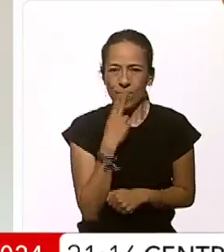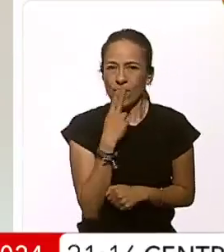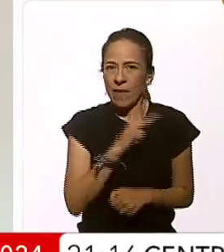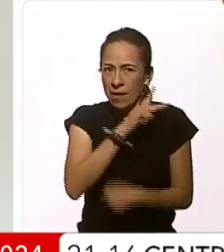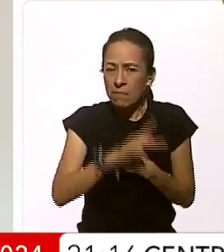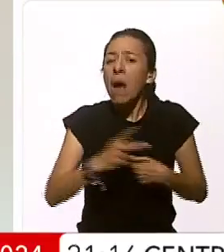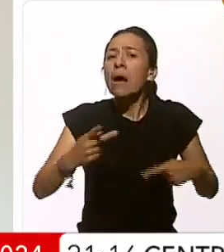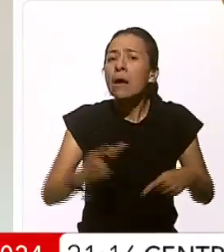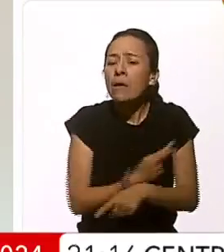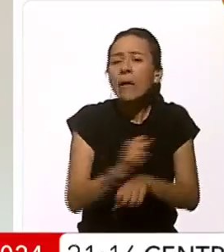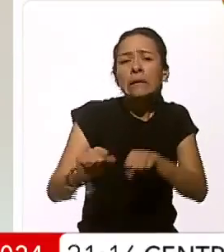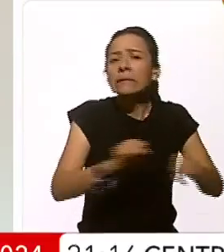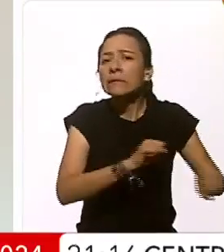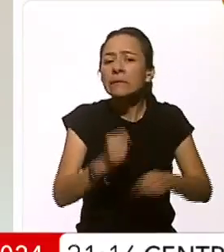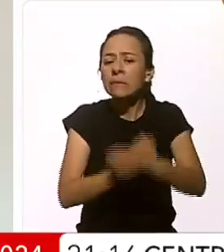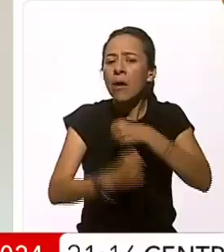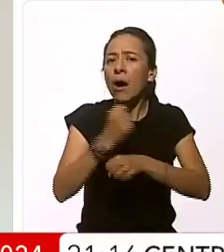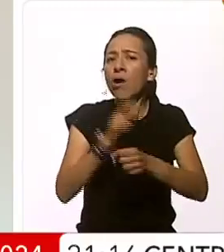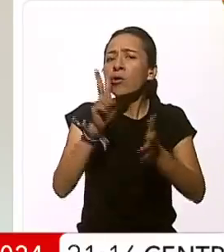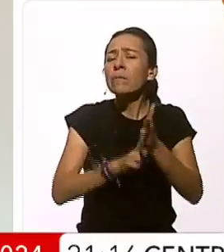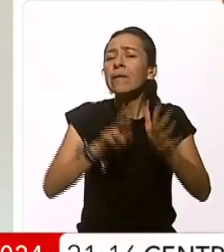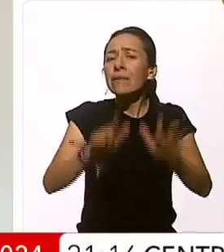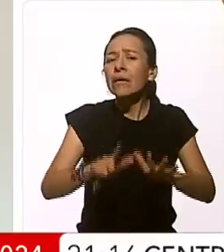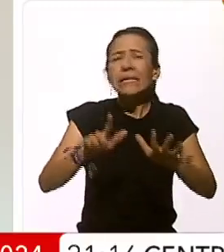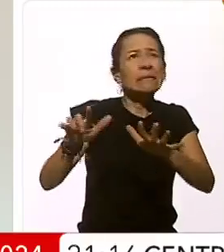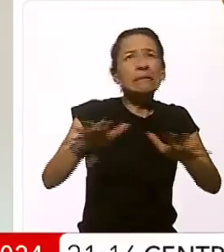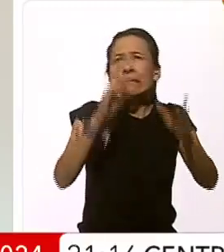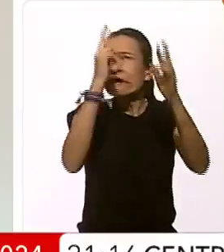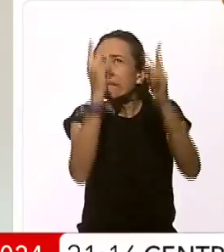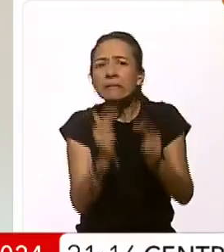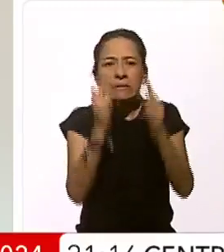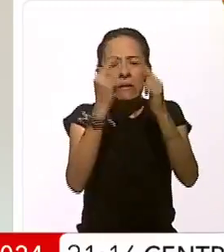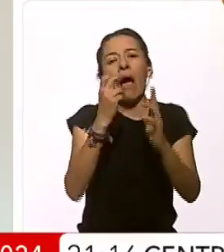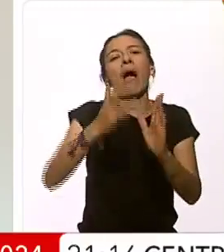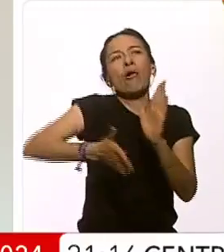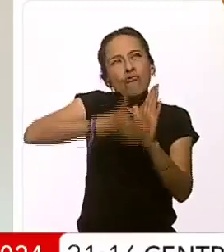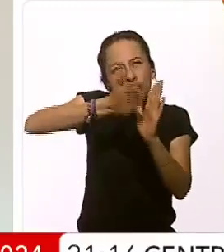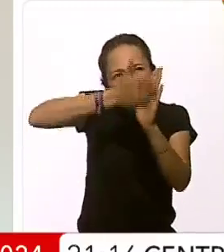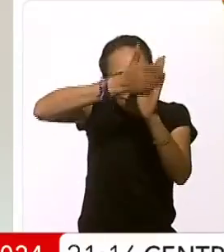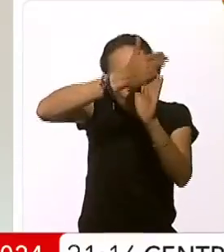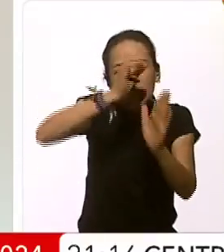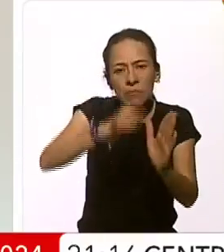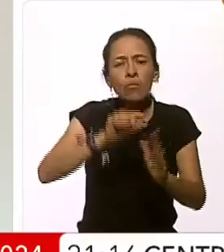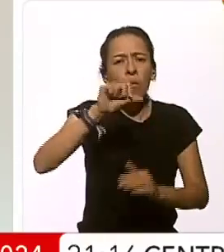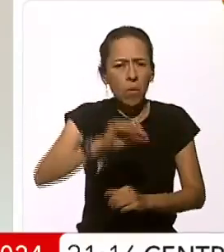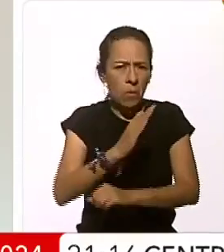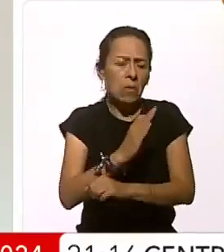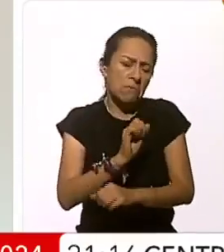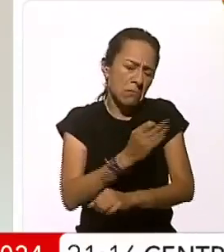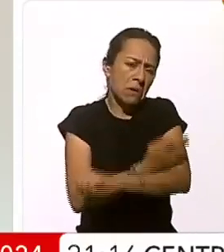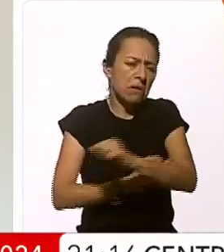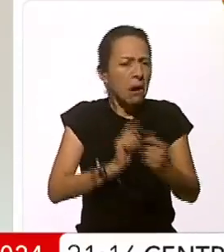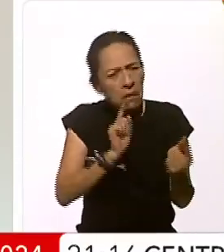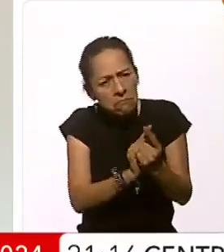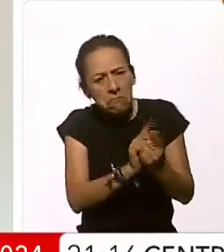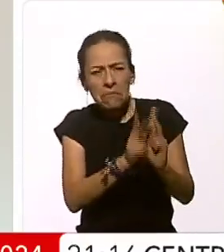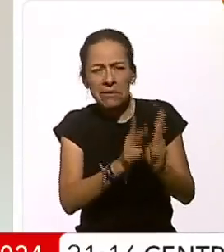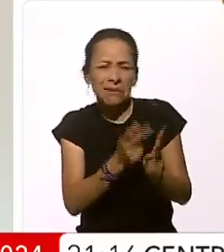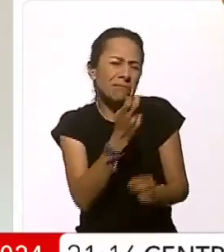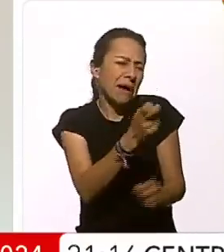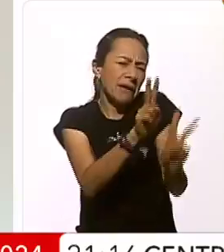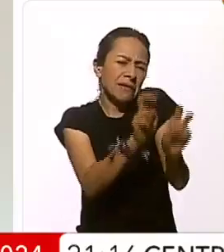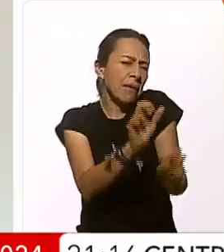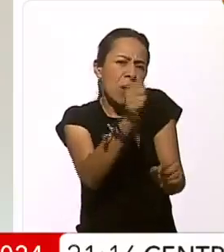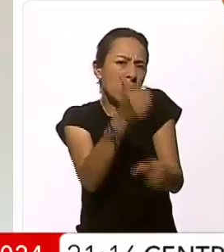de 2017. Esta tarde tuvimos oportunidad de conversar con ella sobre este y otros temas también y le compartimos la